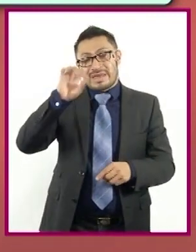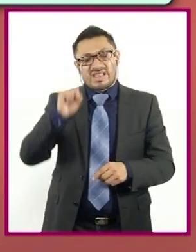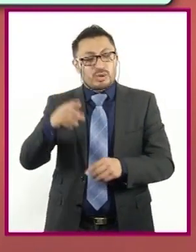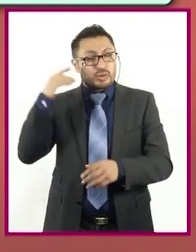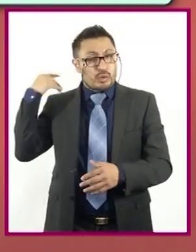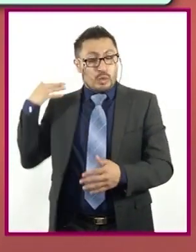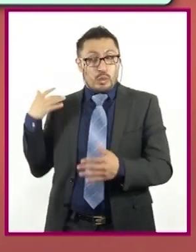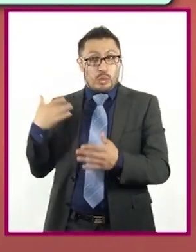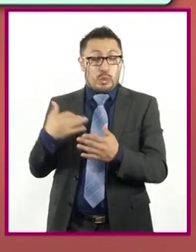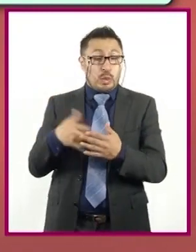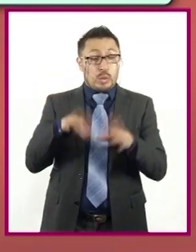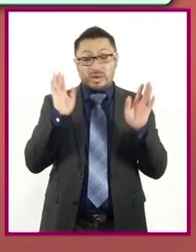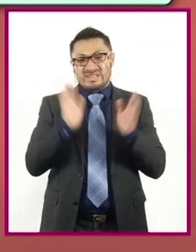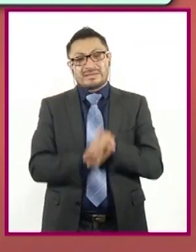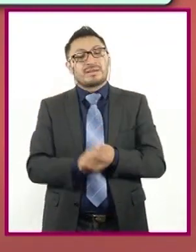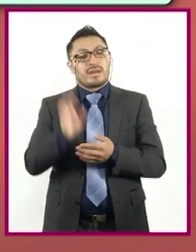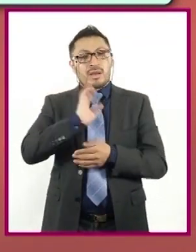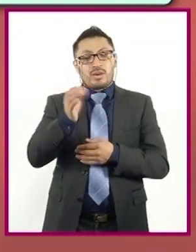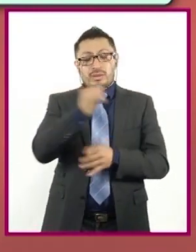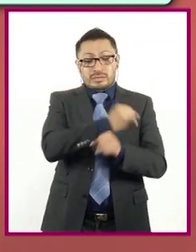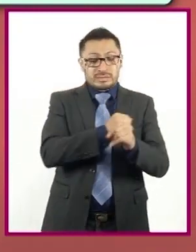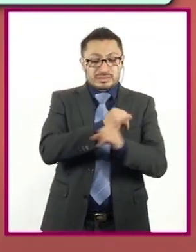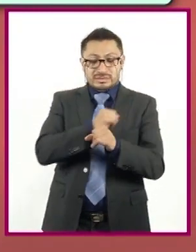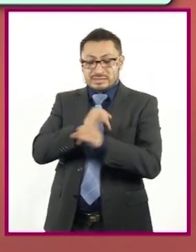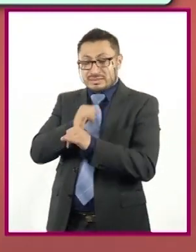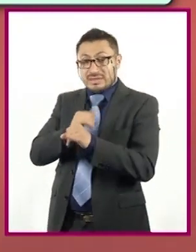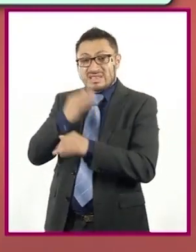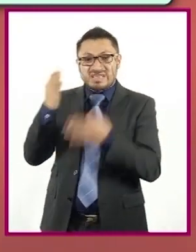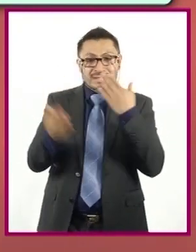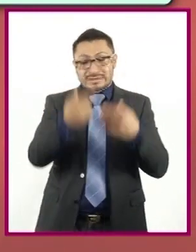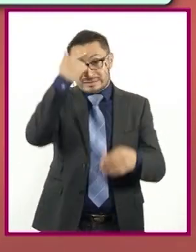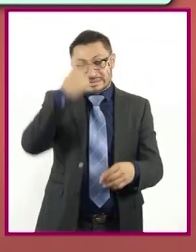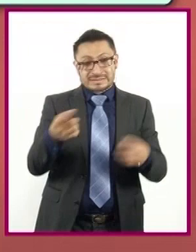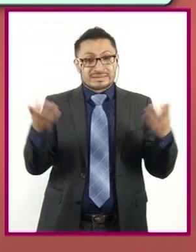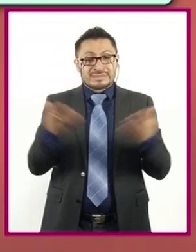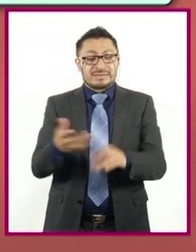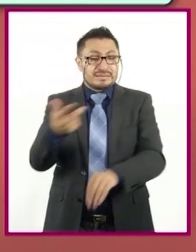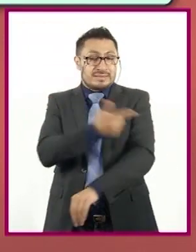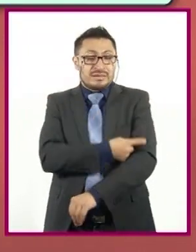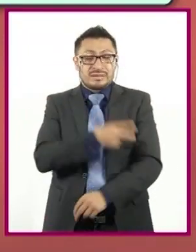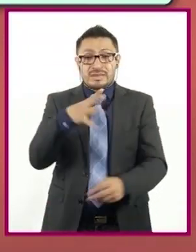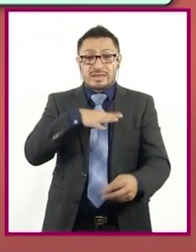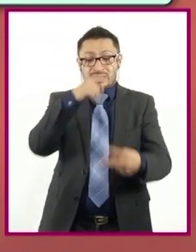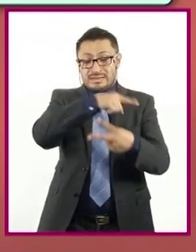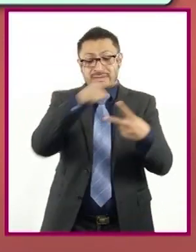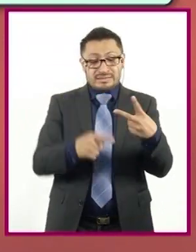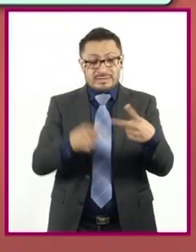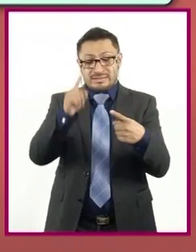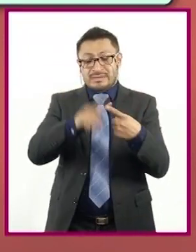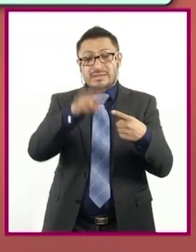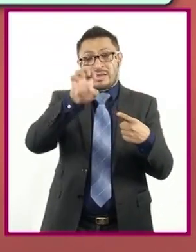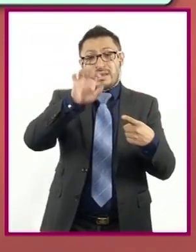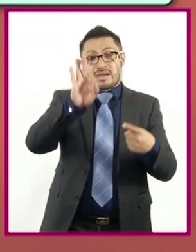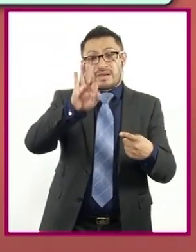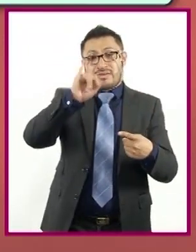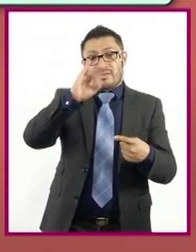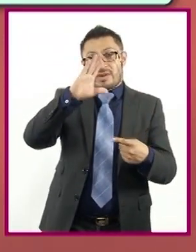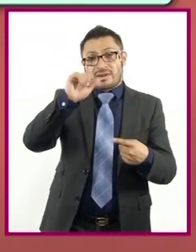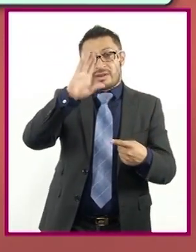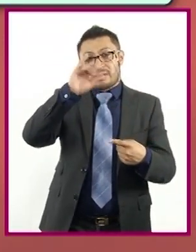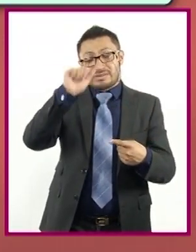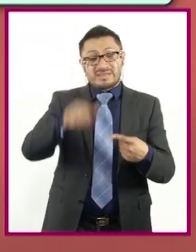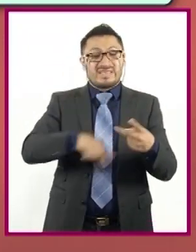años. Cuando se hacen los estudios para desarrollar vacunas, hay dos puntos que se observan: la eficacia y la